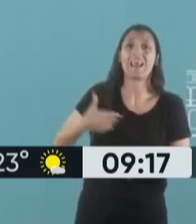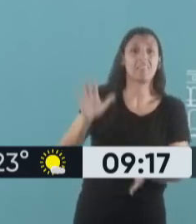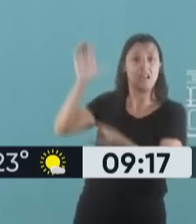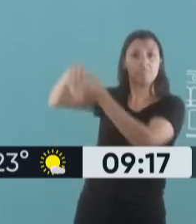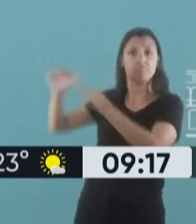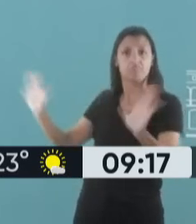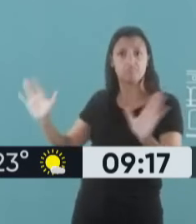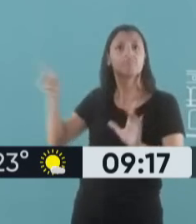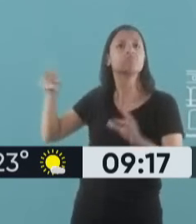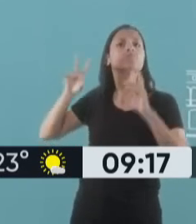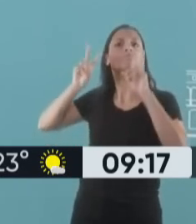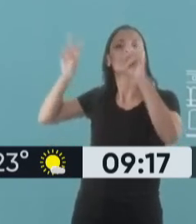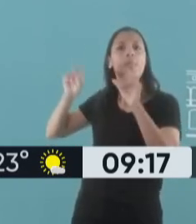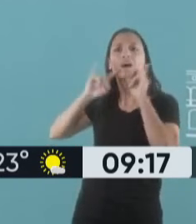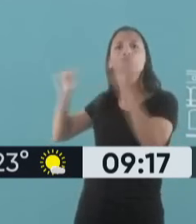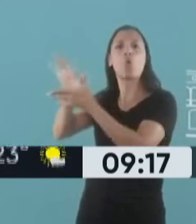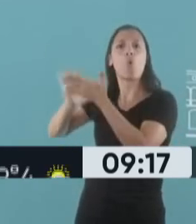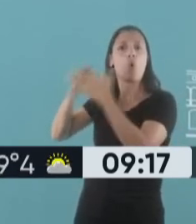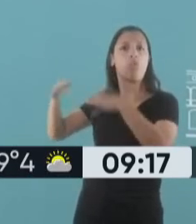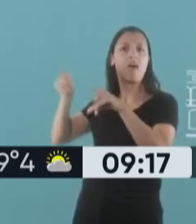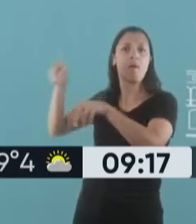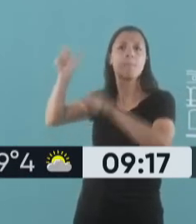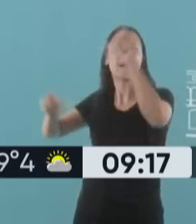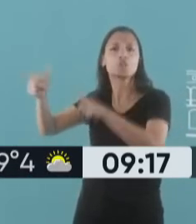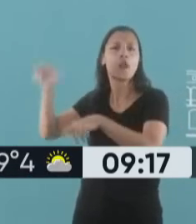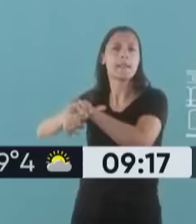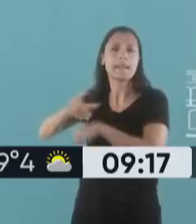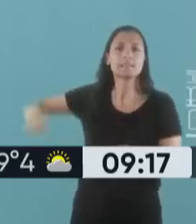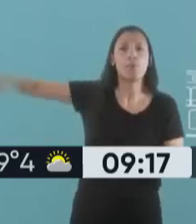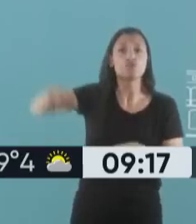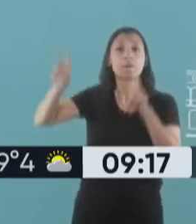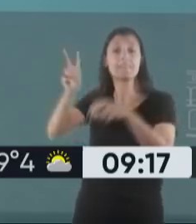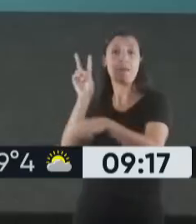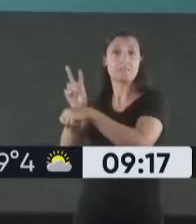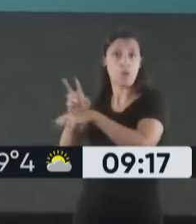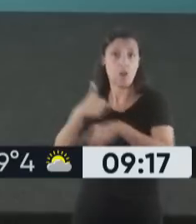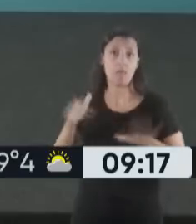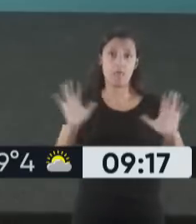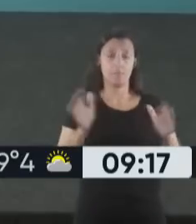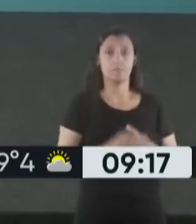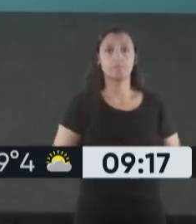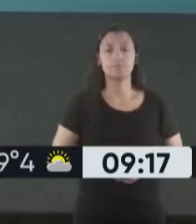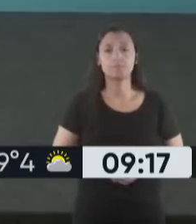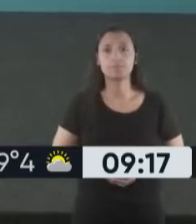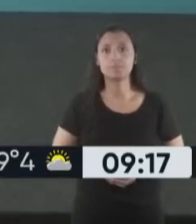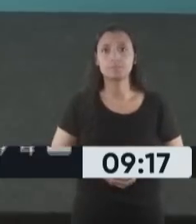con lo cual ese es un tema que tendrá que responder quienes estaban a cargo de la seguridad.